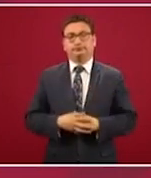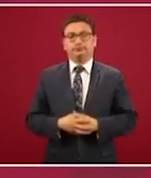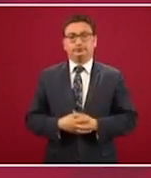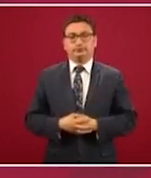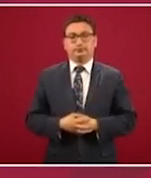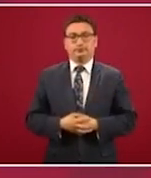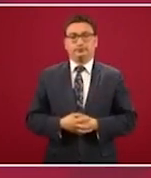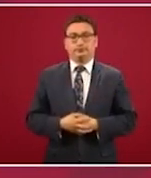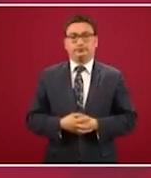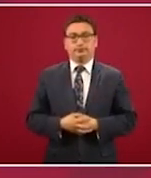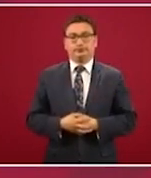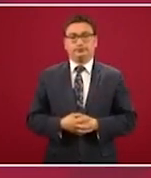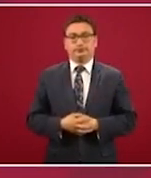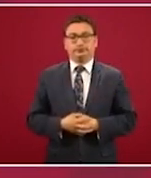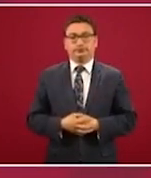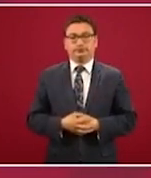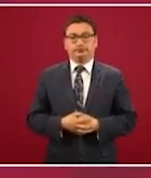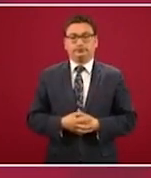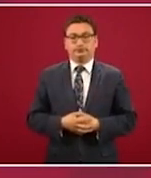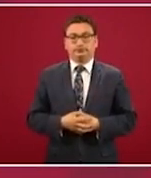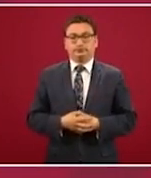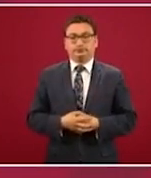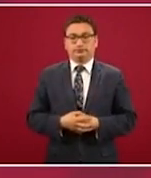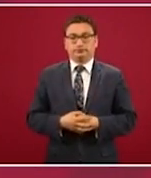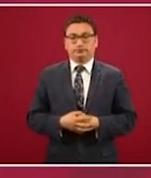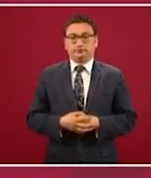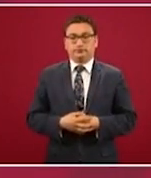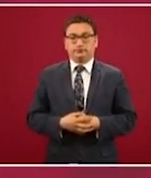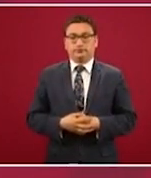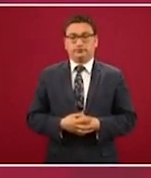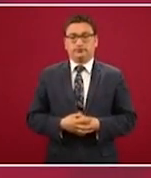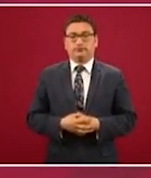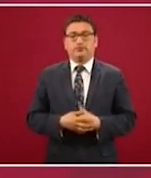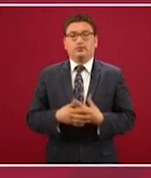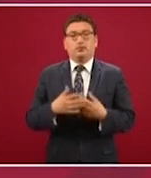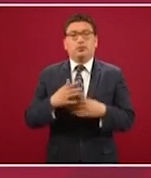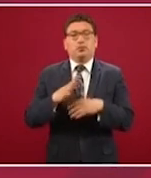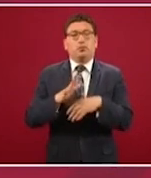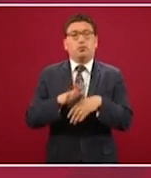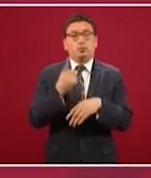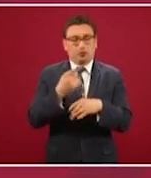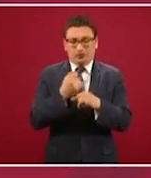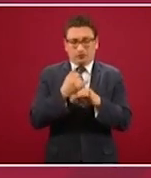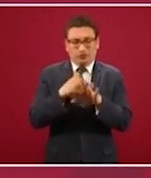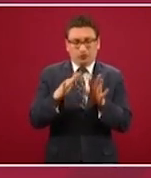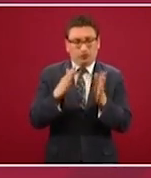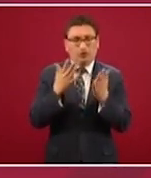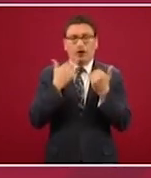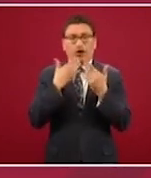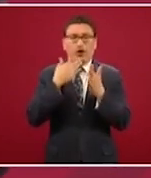por una falta de información, de conciencia.